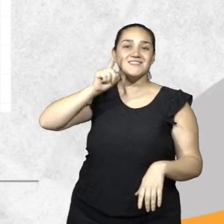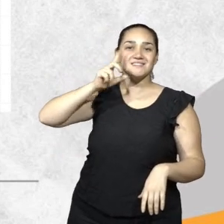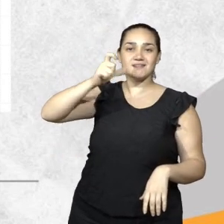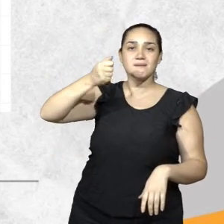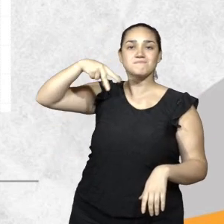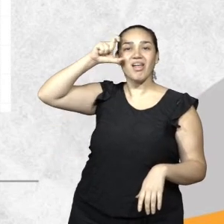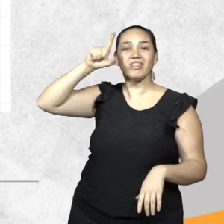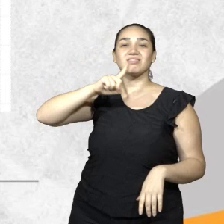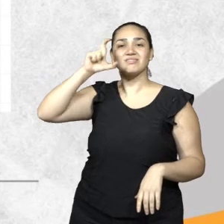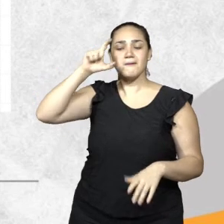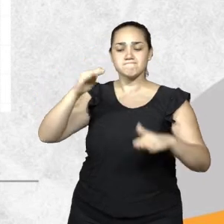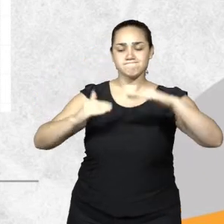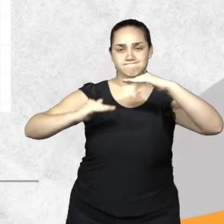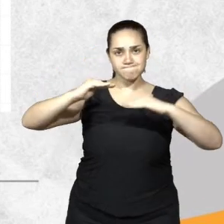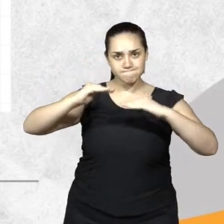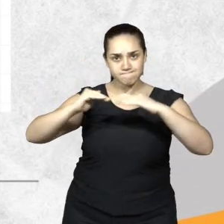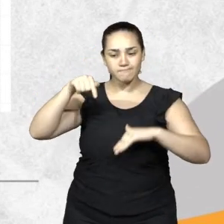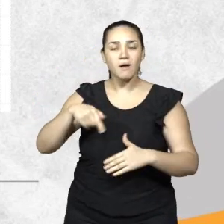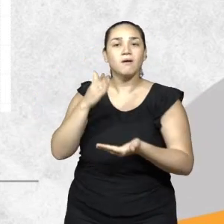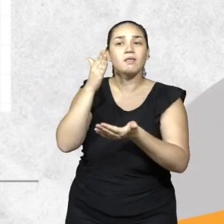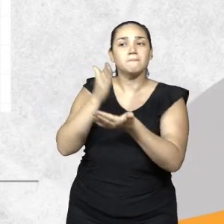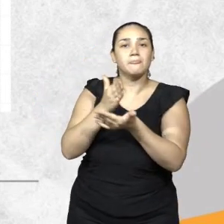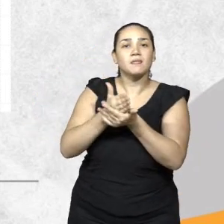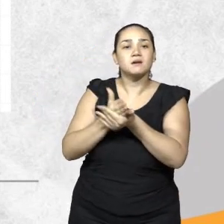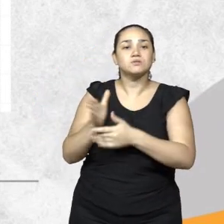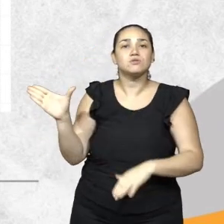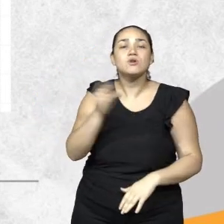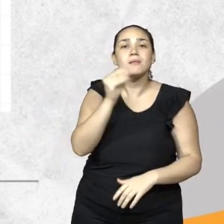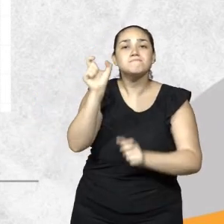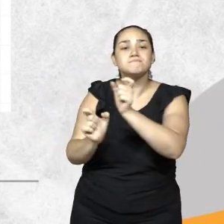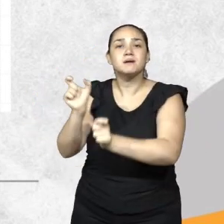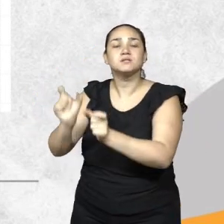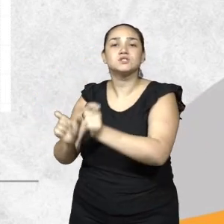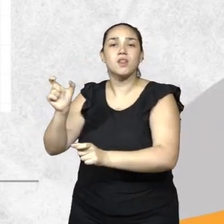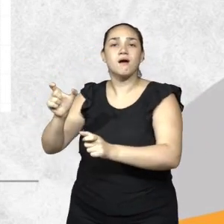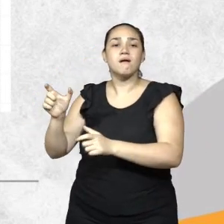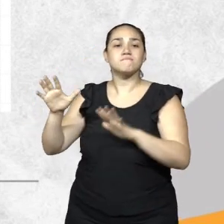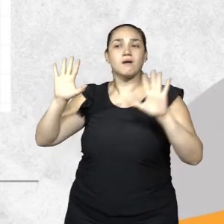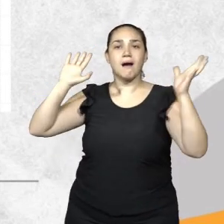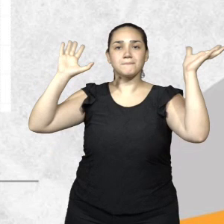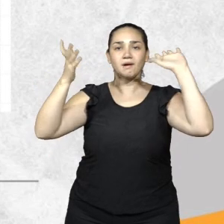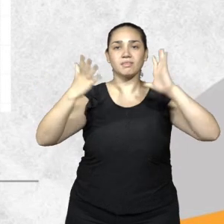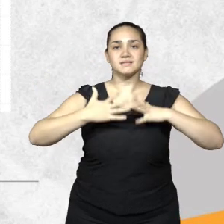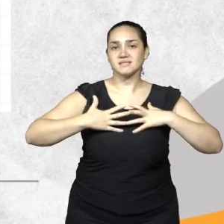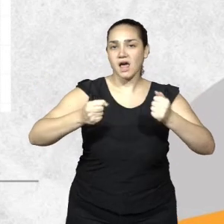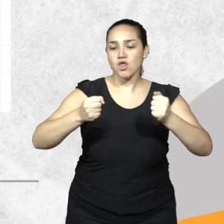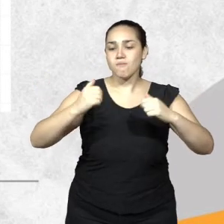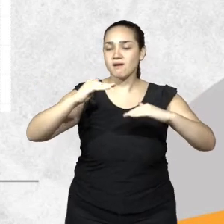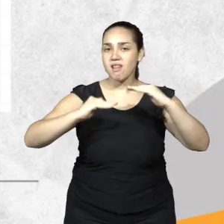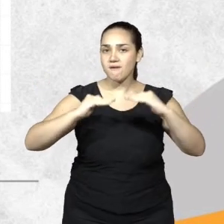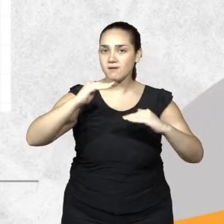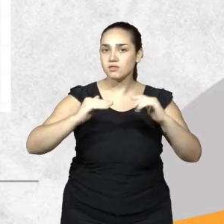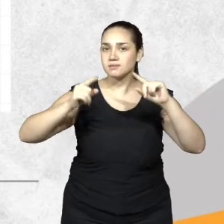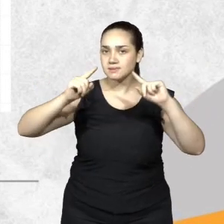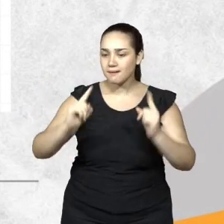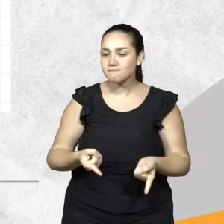Sigo con la misma sentencia. El derecho que le asiste a toda persona de gozar de un ambiente sano y ecológicamente equilibrado, así como también